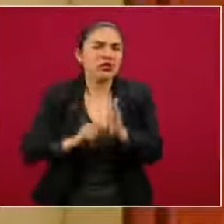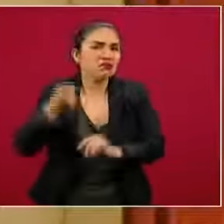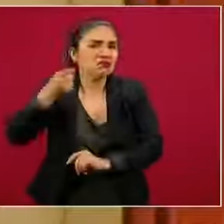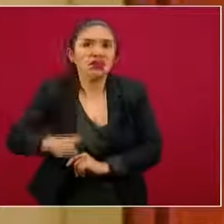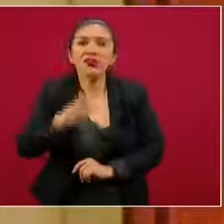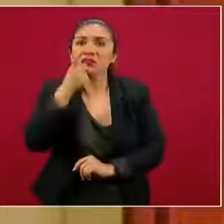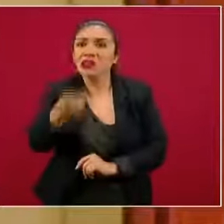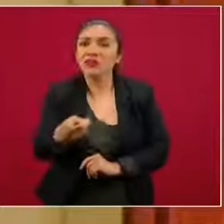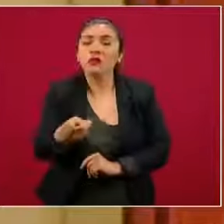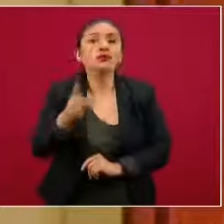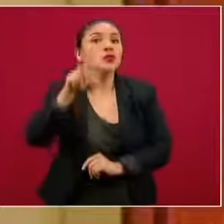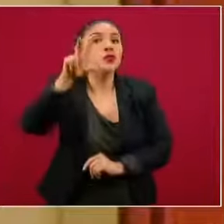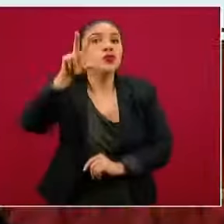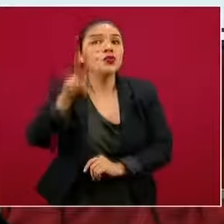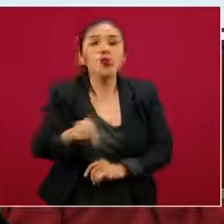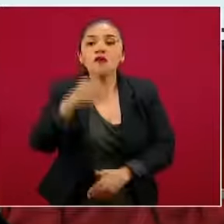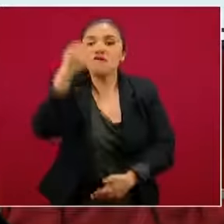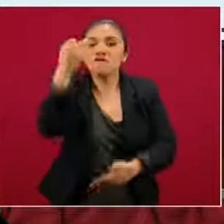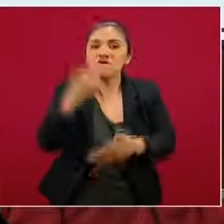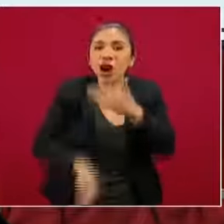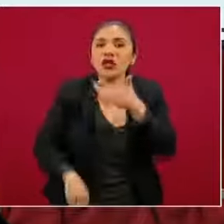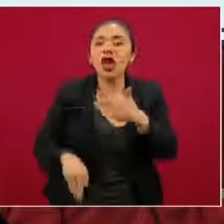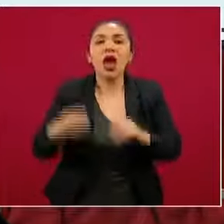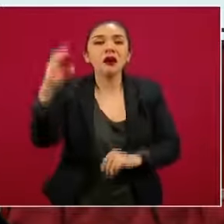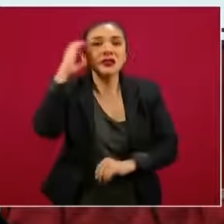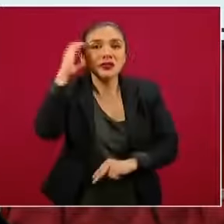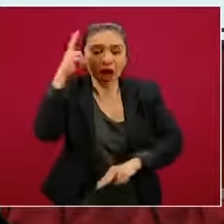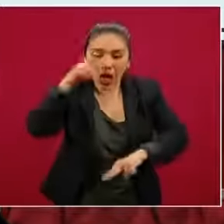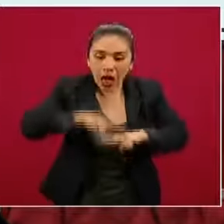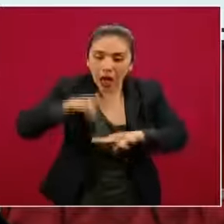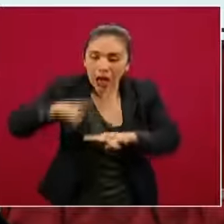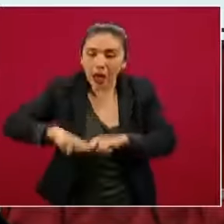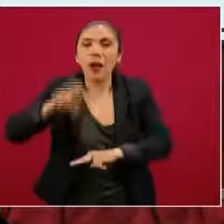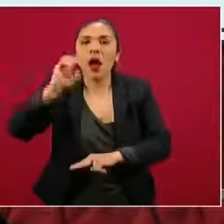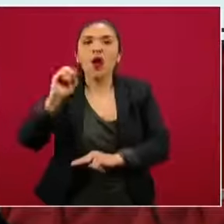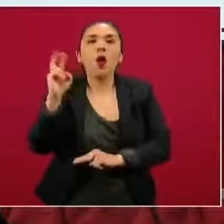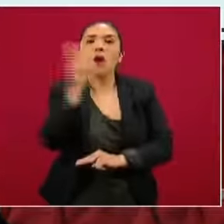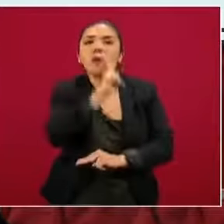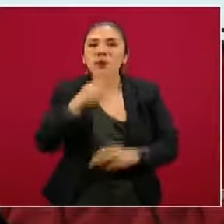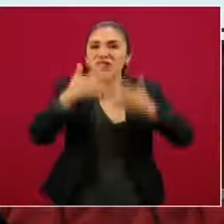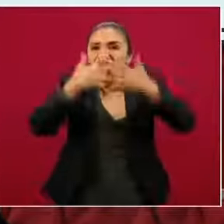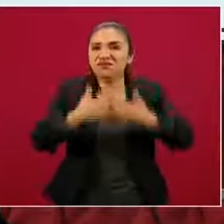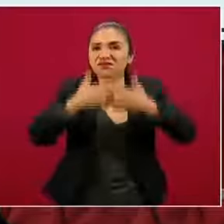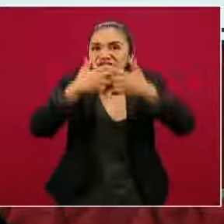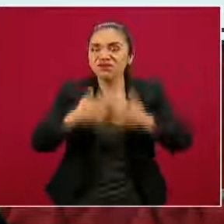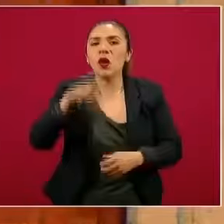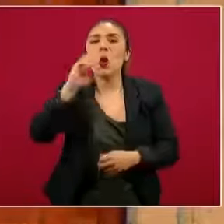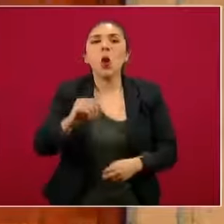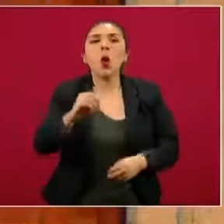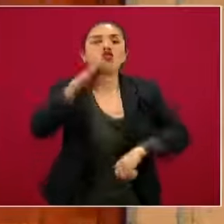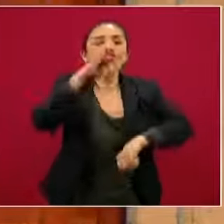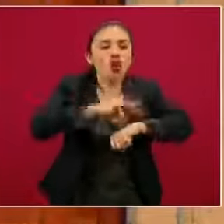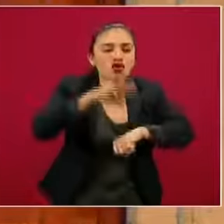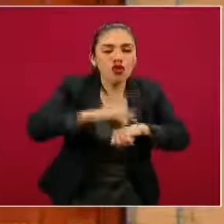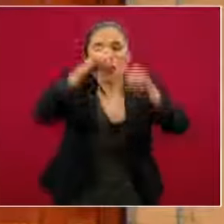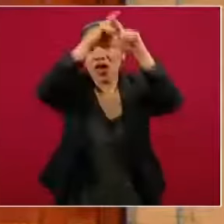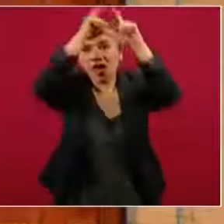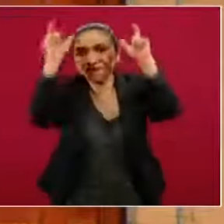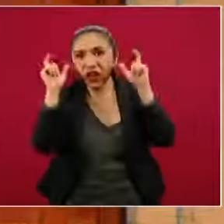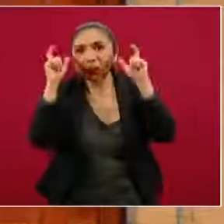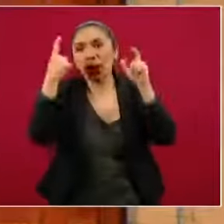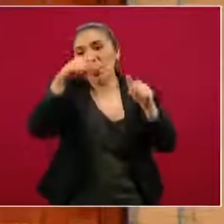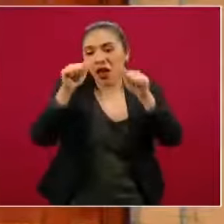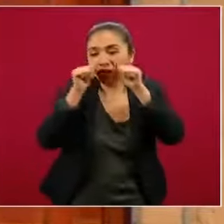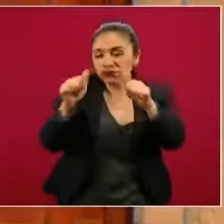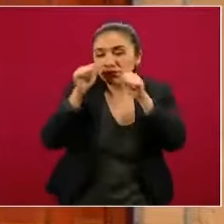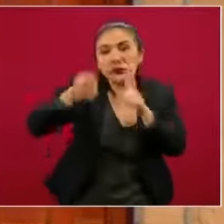siempre la misma, que no falte una cama, un ventilador, personal para atender a quienes se contagian y